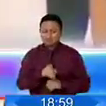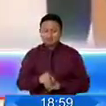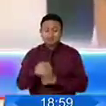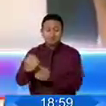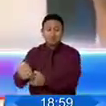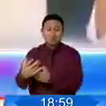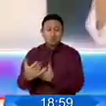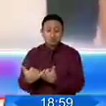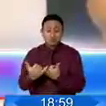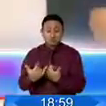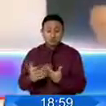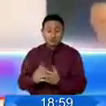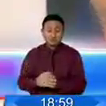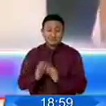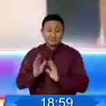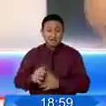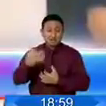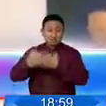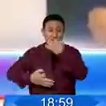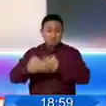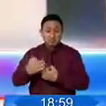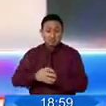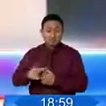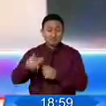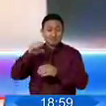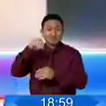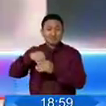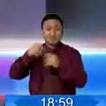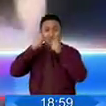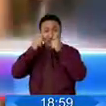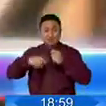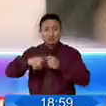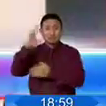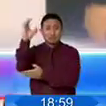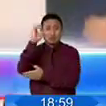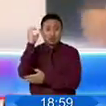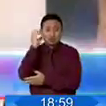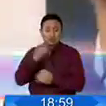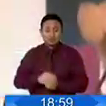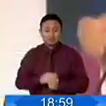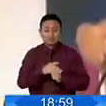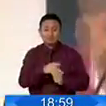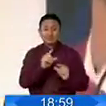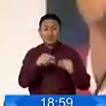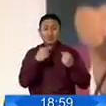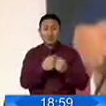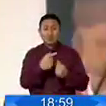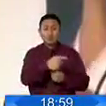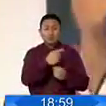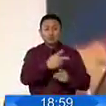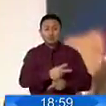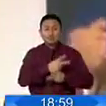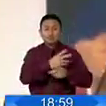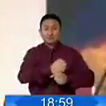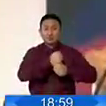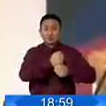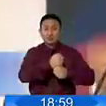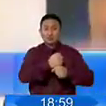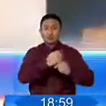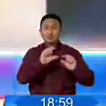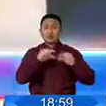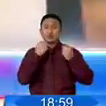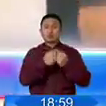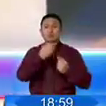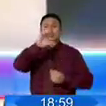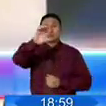información que tenemos judicializada en la Fiscalía General de la Nación, el brazo armado del cartel de Sinaloa,